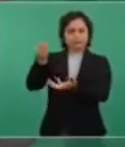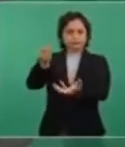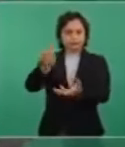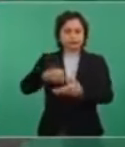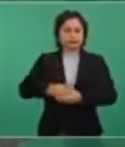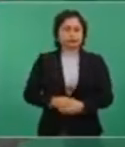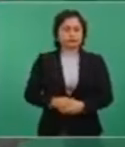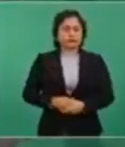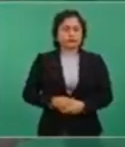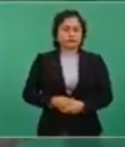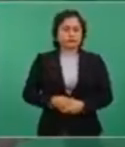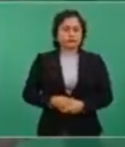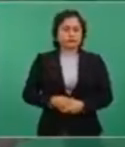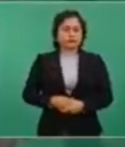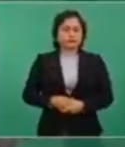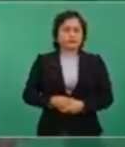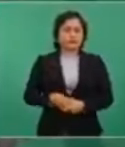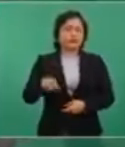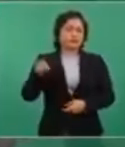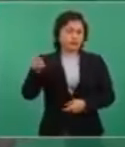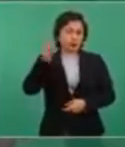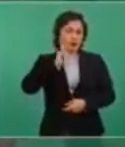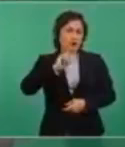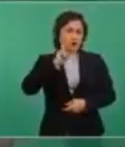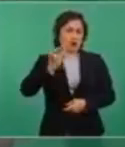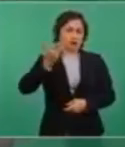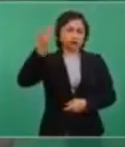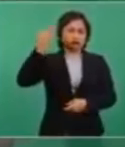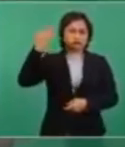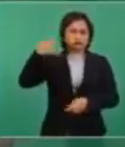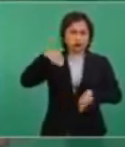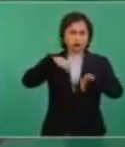ha estado actuando muy bien,